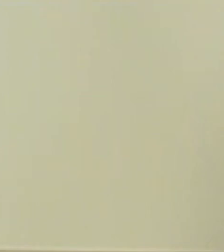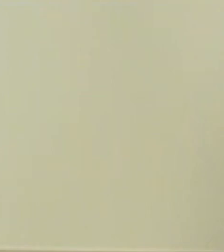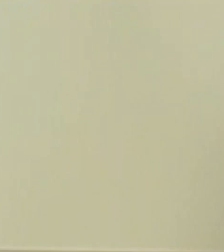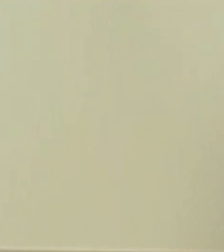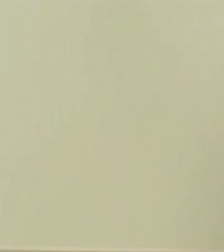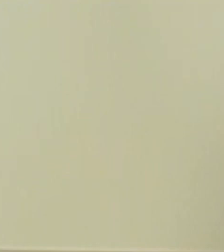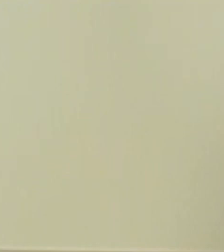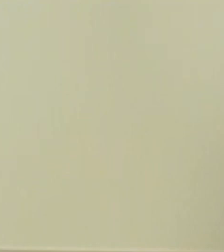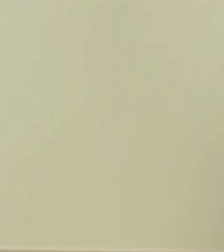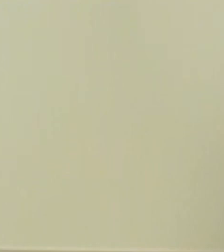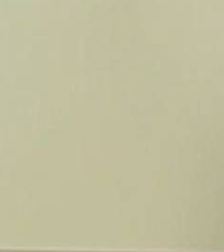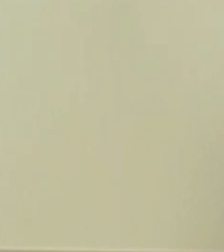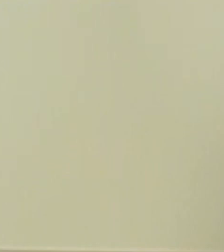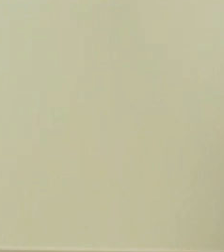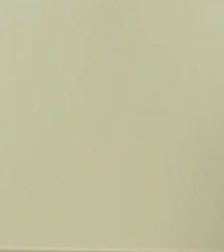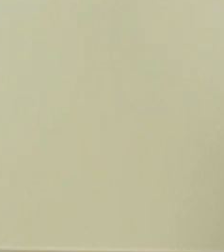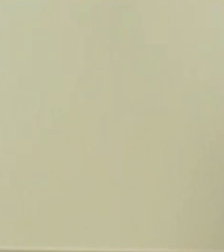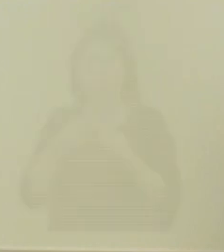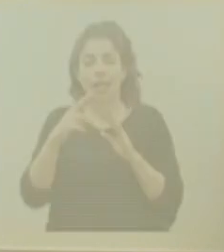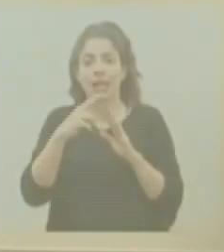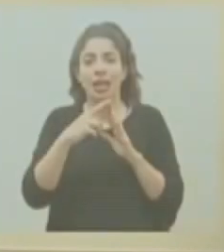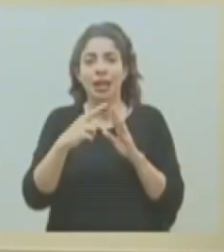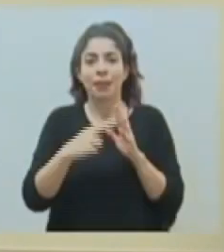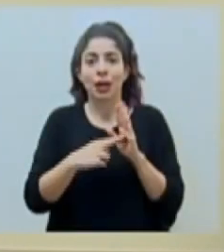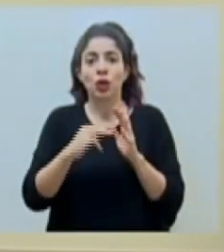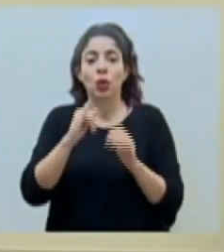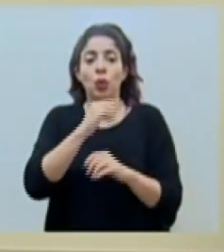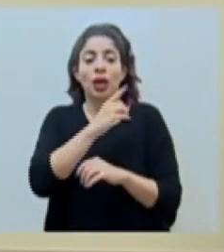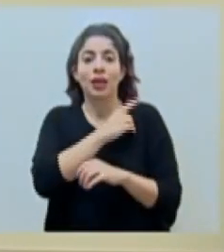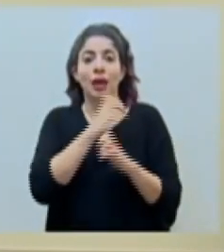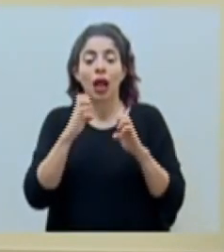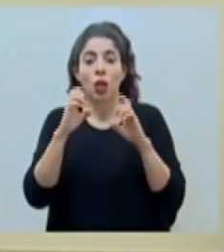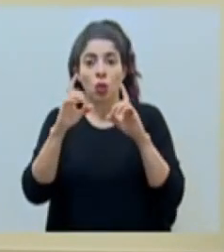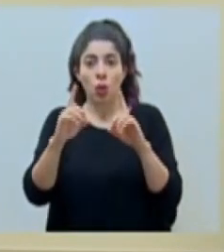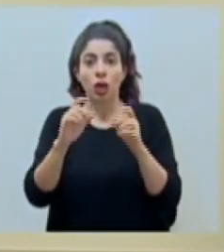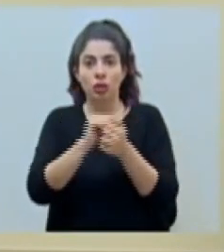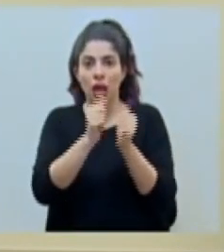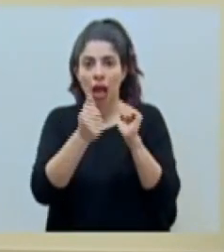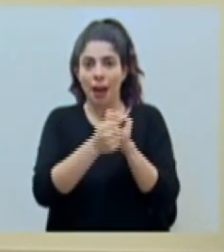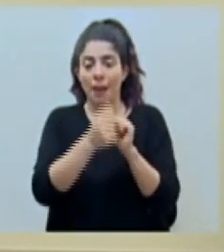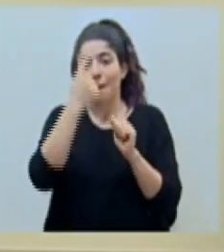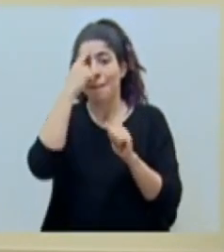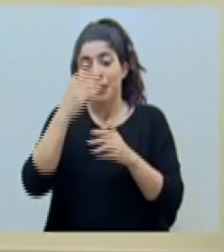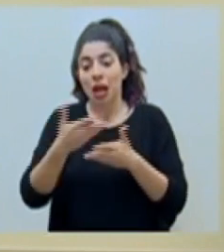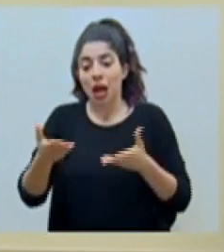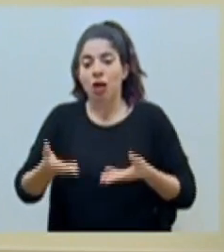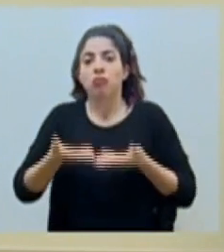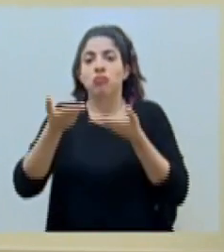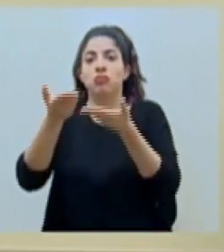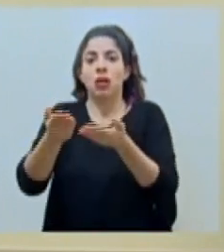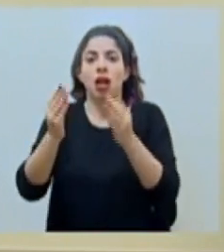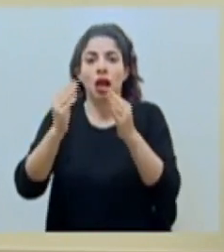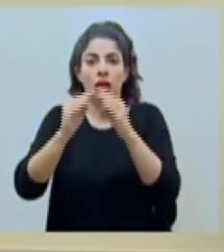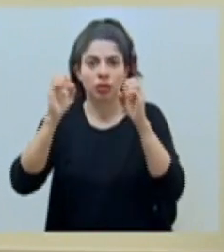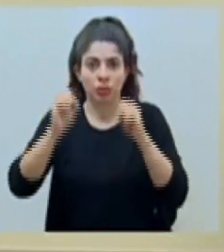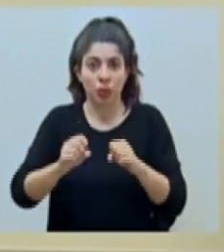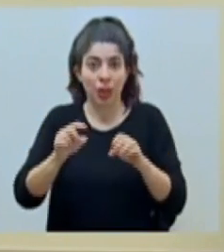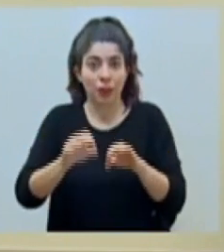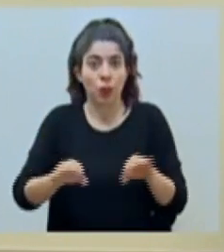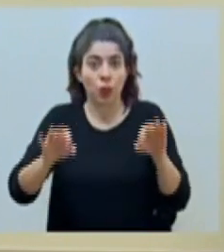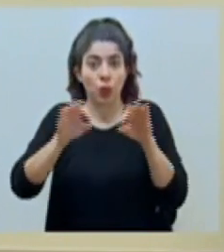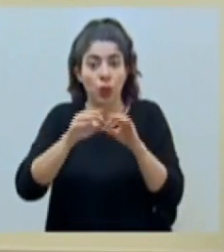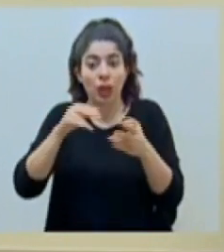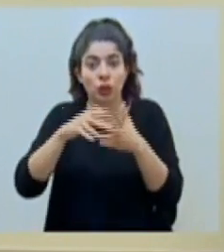necesarias. Cambiamos el reglamento de juntas de educación para que los dispositivos puedan ir al hogar. Eso es muy importante, que el estudiante